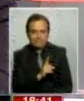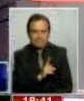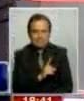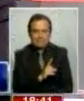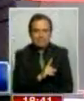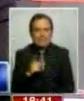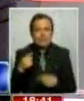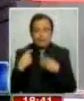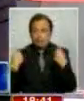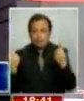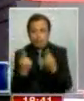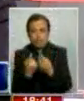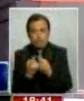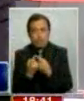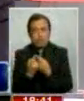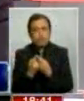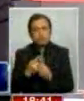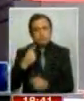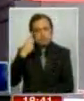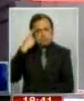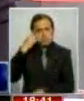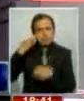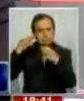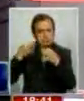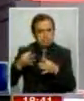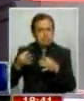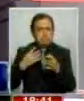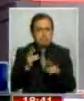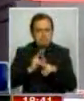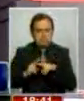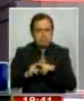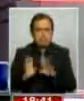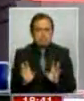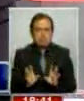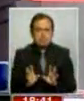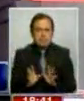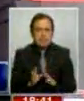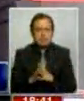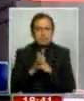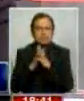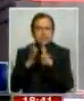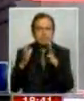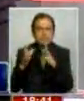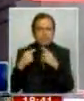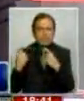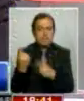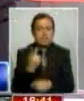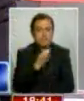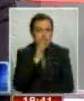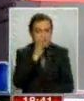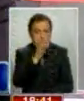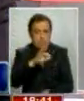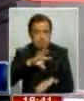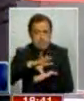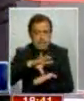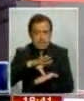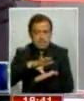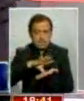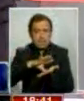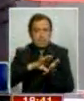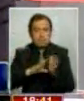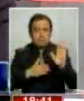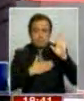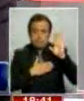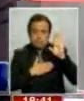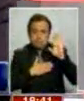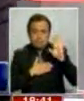La inmensa mayoría nos dice que estamos siendo muy consistentes. Y muy consistentes es decirle al país, se prometió una reforma tributaria, aquí